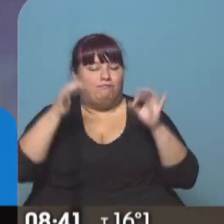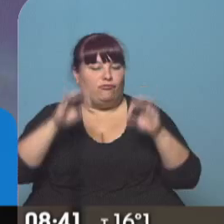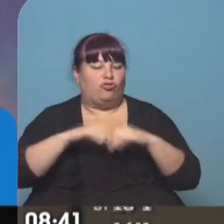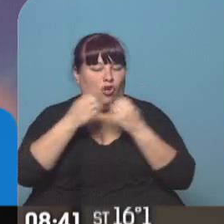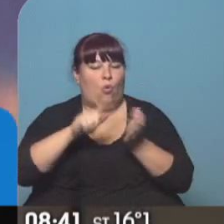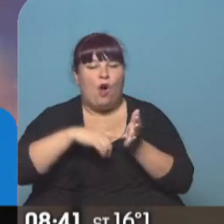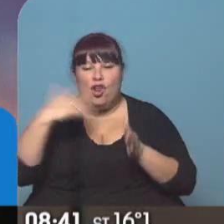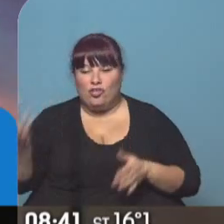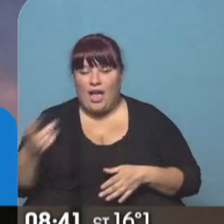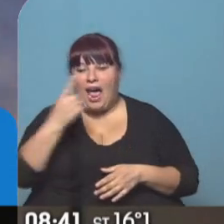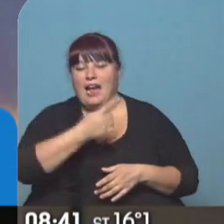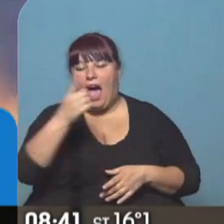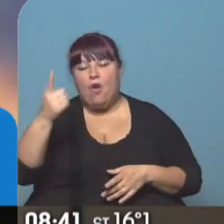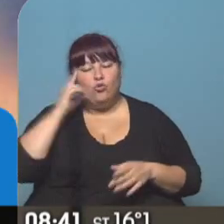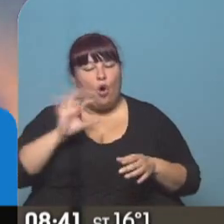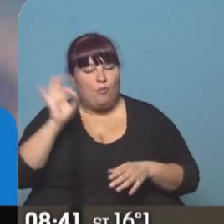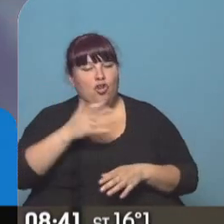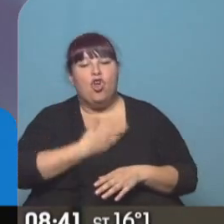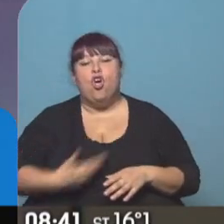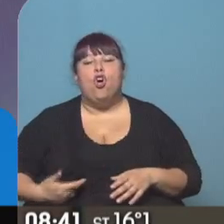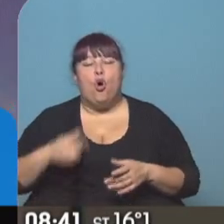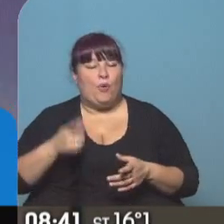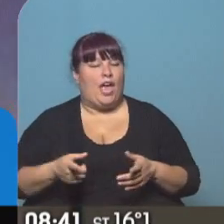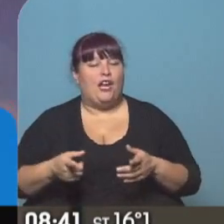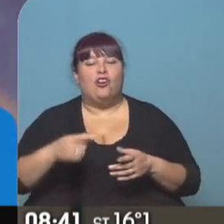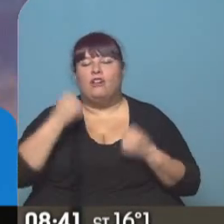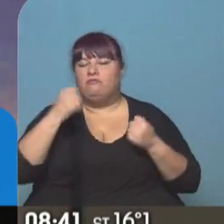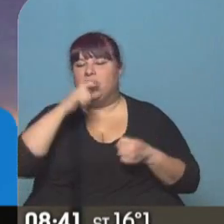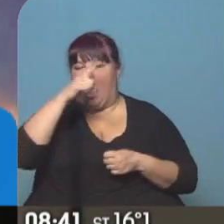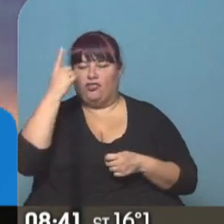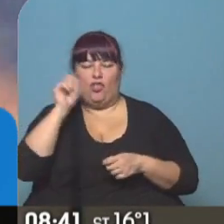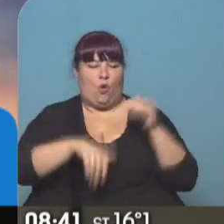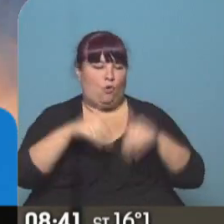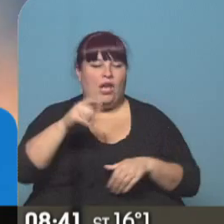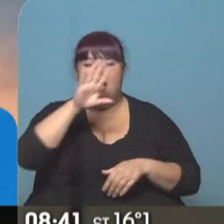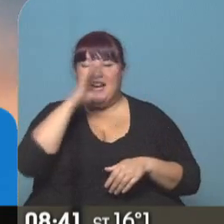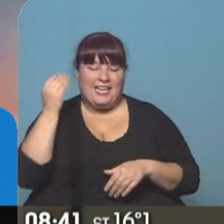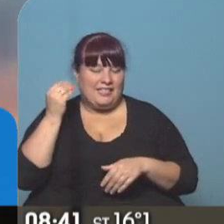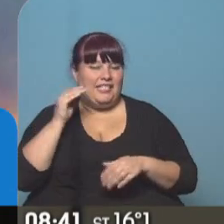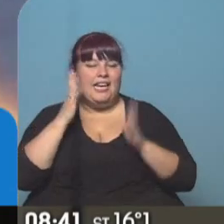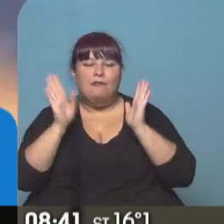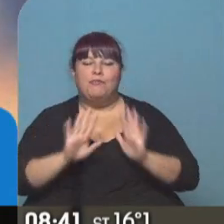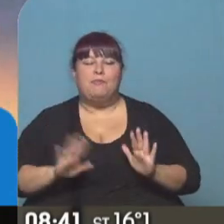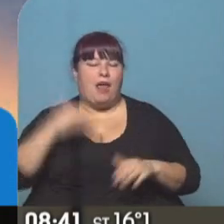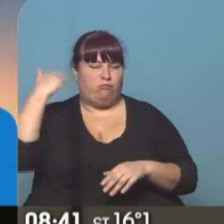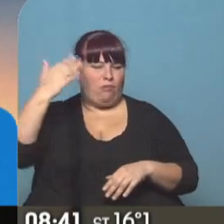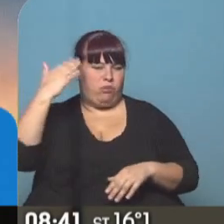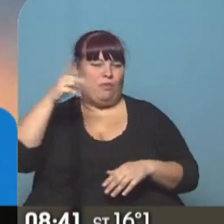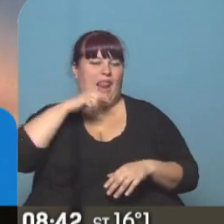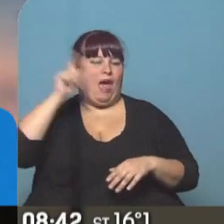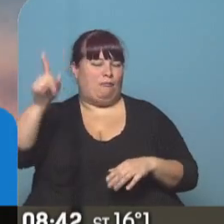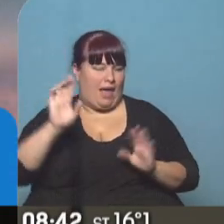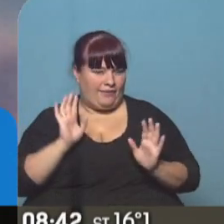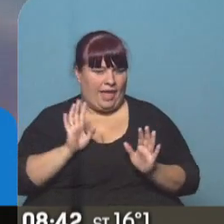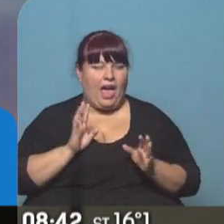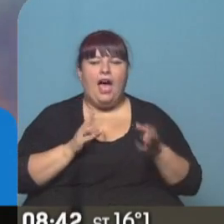números de la provincia de buenos aires- cada uno hace su lectura el gobierno nacionaliza la elección cristina kirchner está preparando un acto en la ciudad de la plata